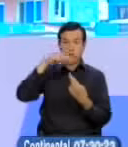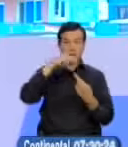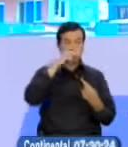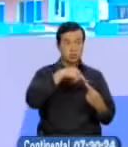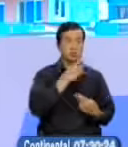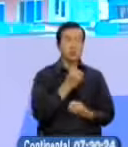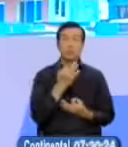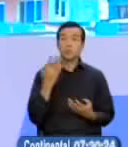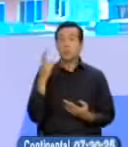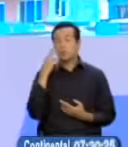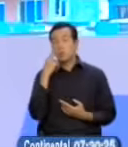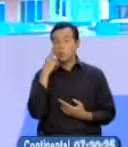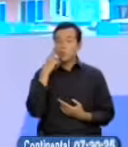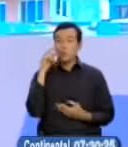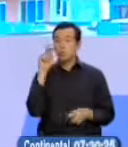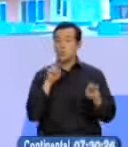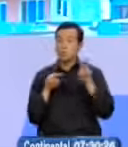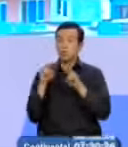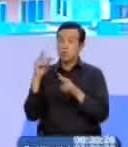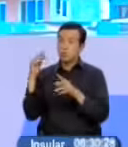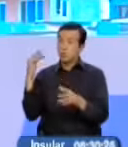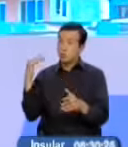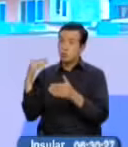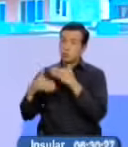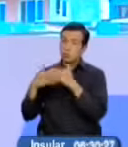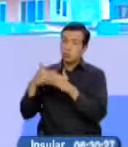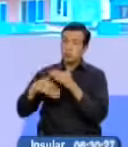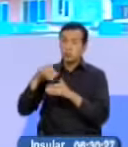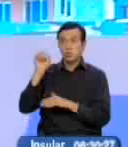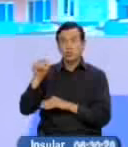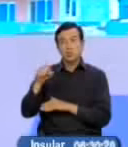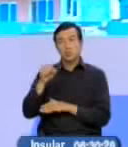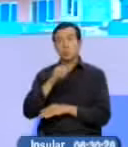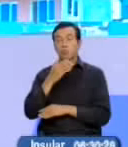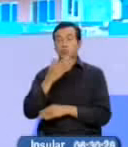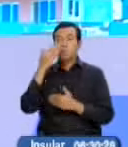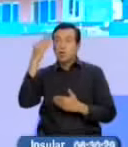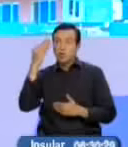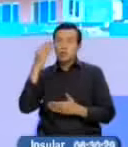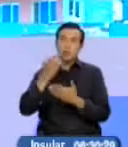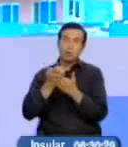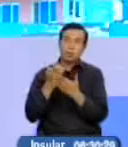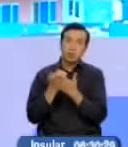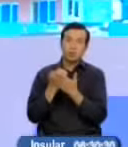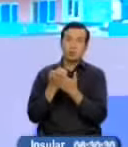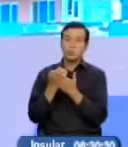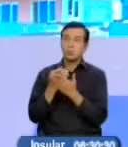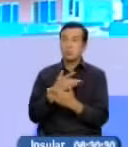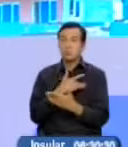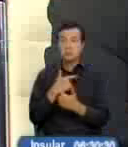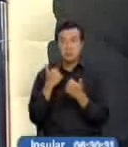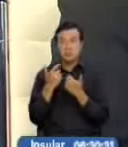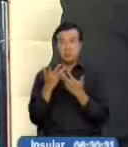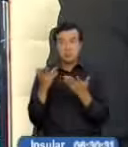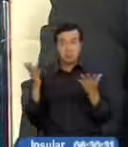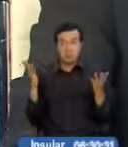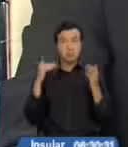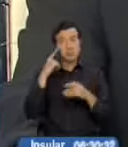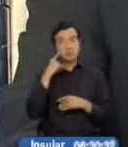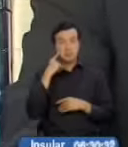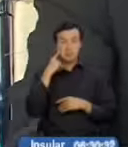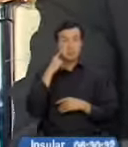de cuánto se valora o no lo que ha sucedido en este proceso en términos políticos, en términos económicos, en términos de bienestar. Y lo que habría que ver